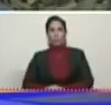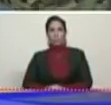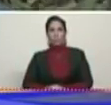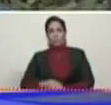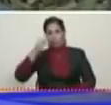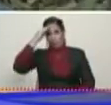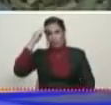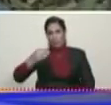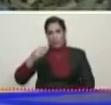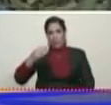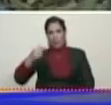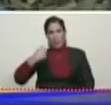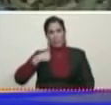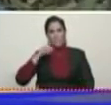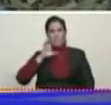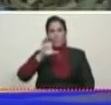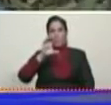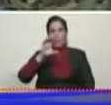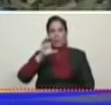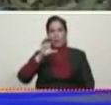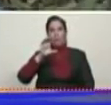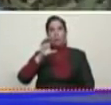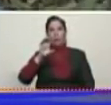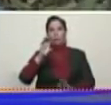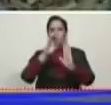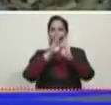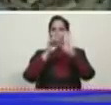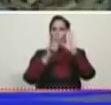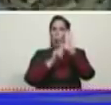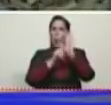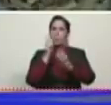Militares de mi patria. Tenemos la razón constitucional,